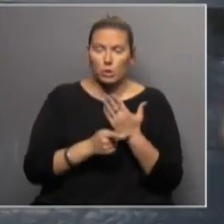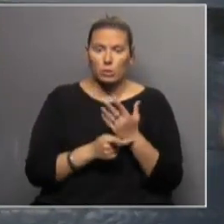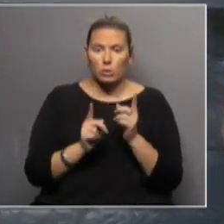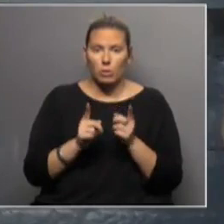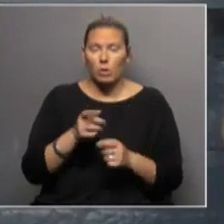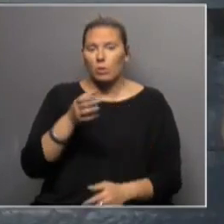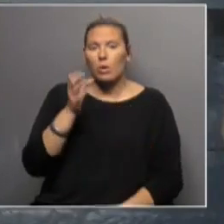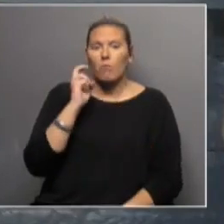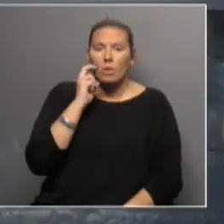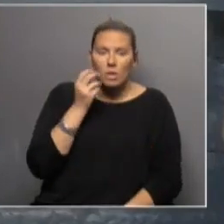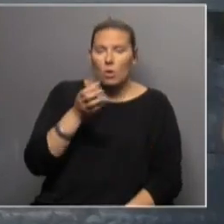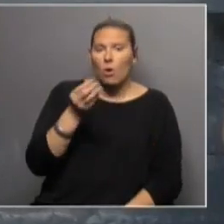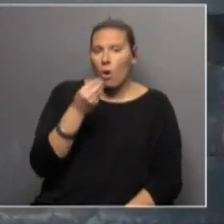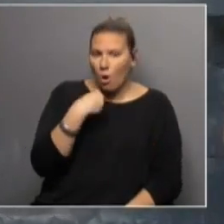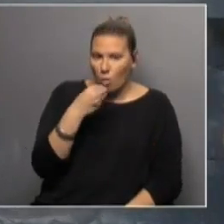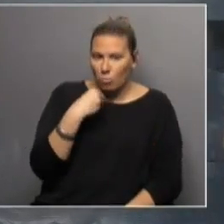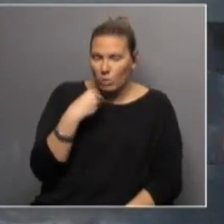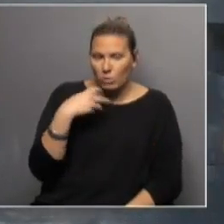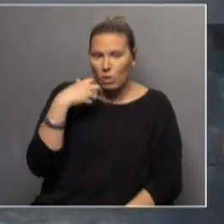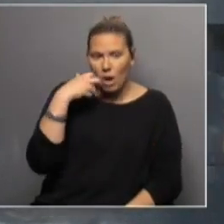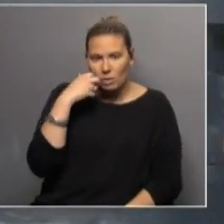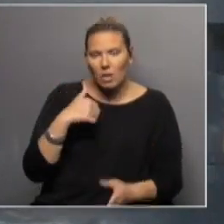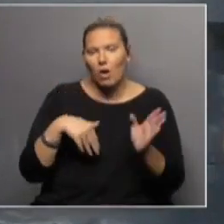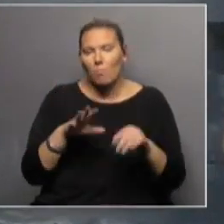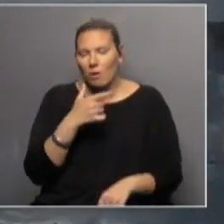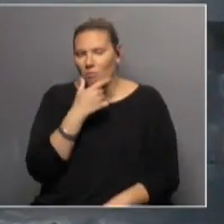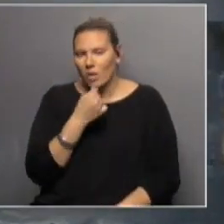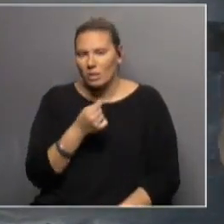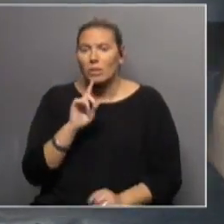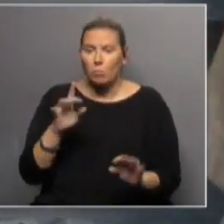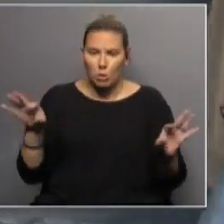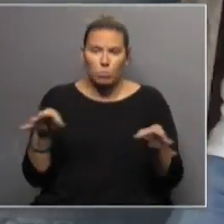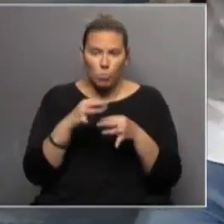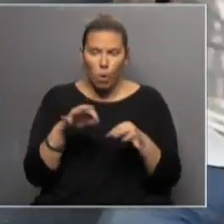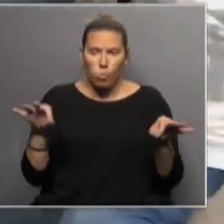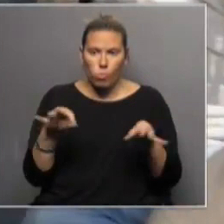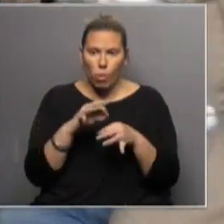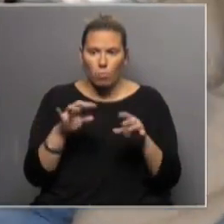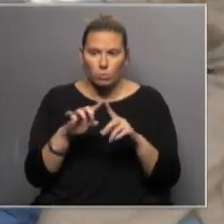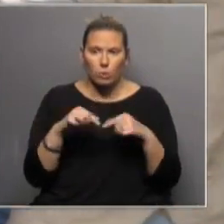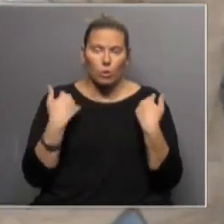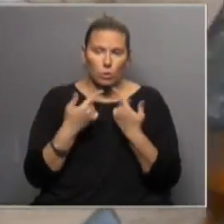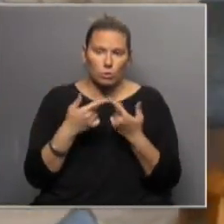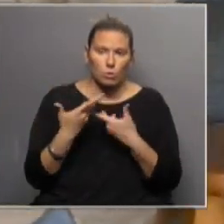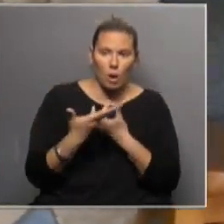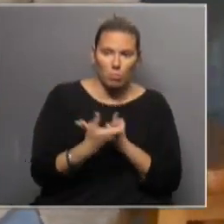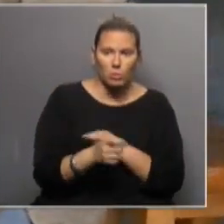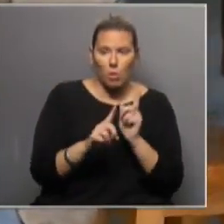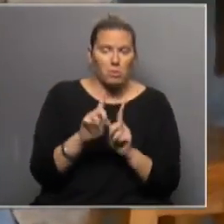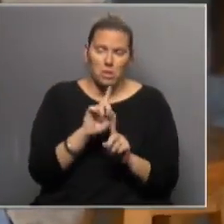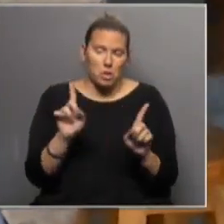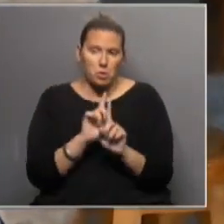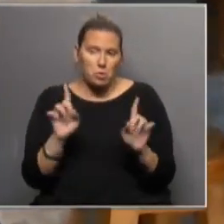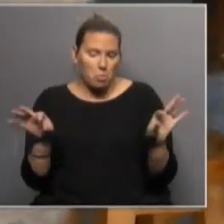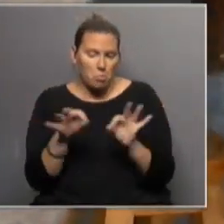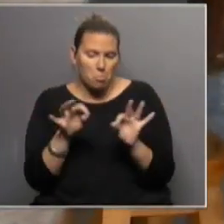Tomando un vino y comiendo un asado es todo mucho más fácil para convencer gente. Así que... Músicos también, músicos que han tocado con nosotros o que a veces